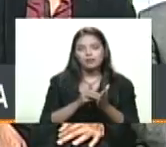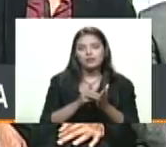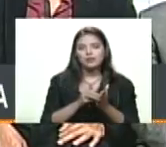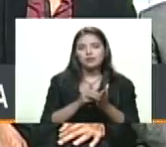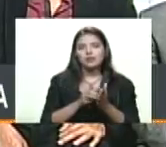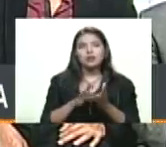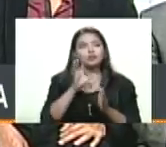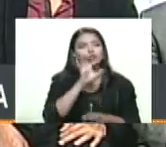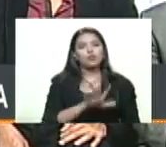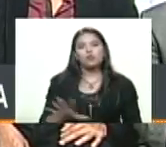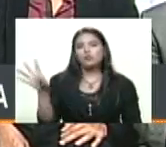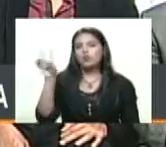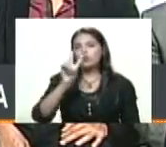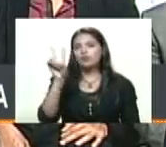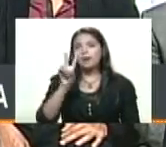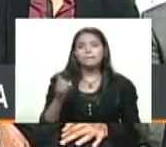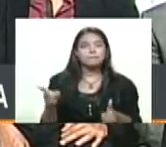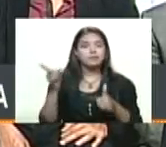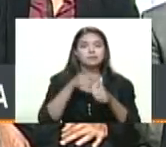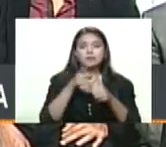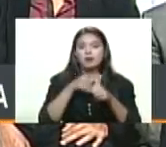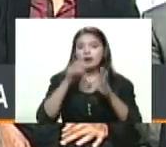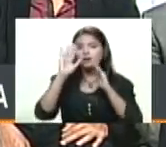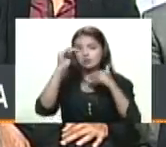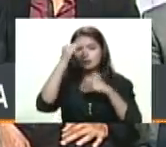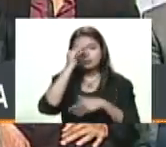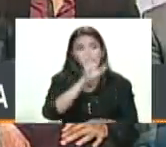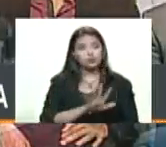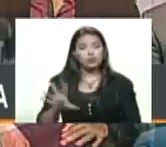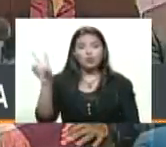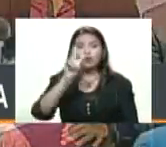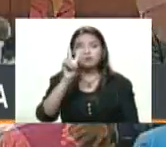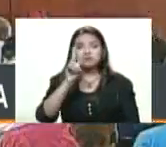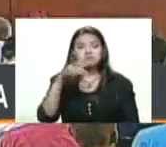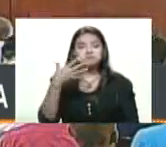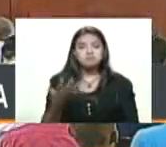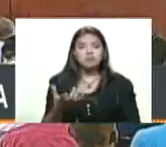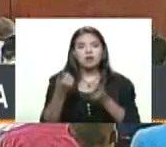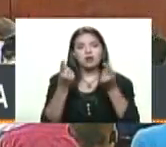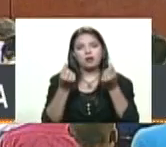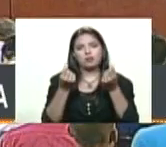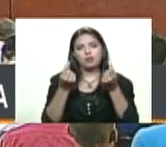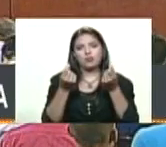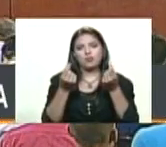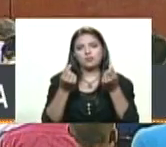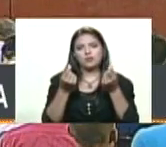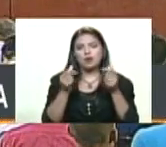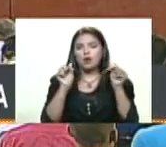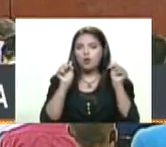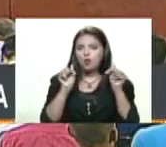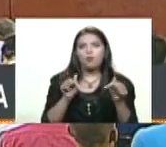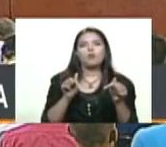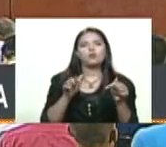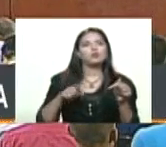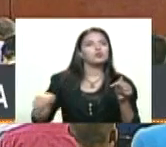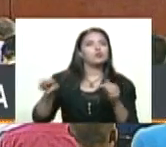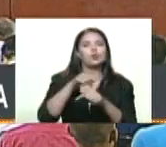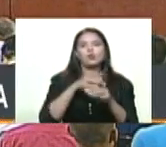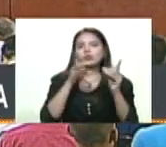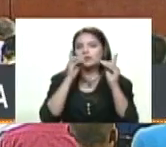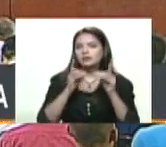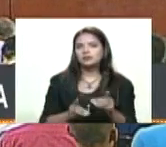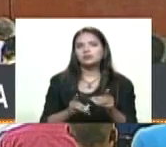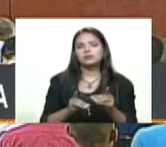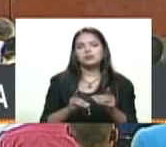venezolanos la principal atención de los venezolanos está en la economía hoy las demandas las